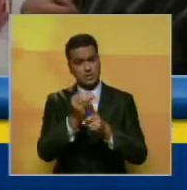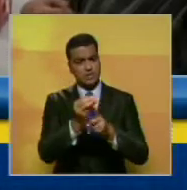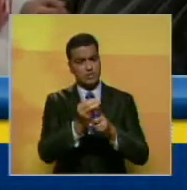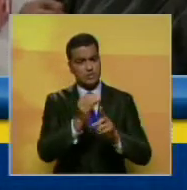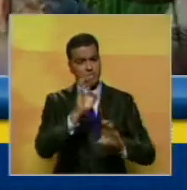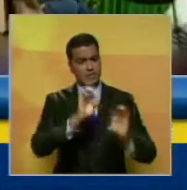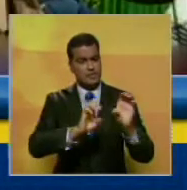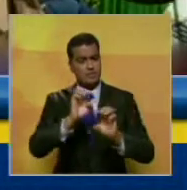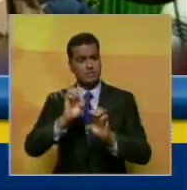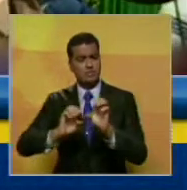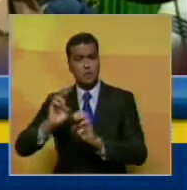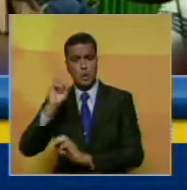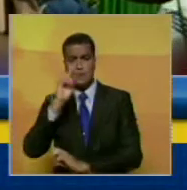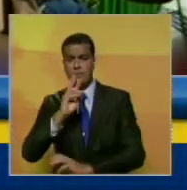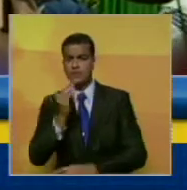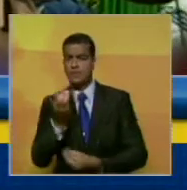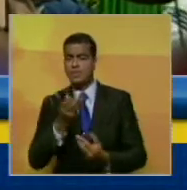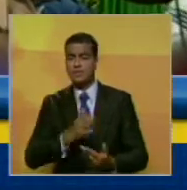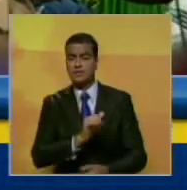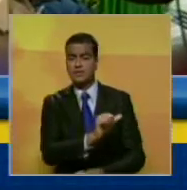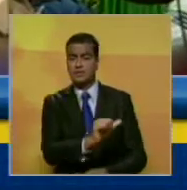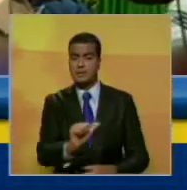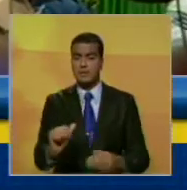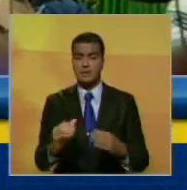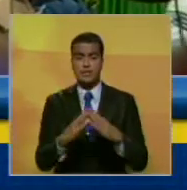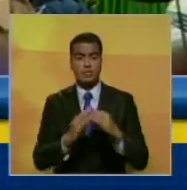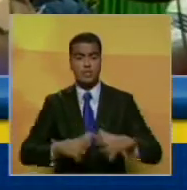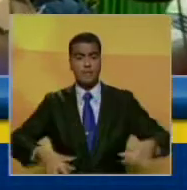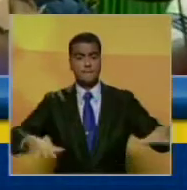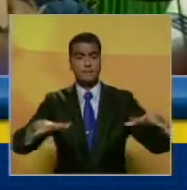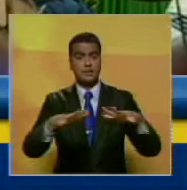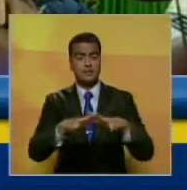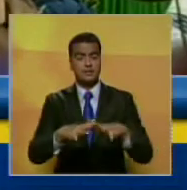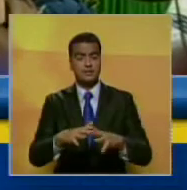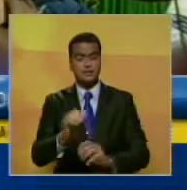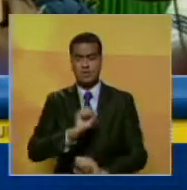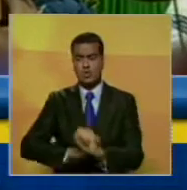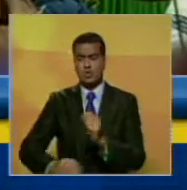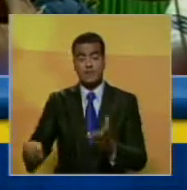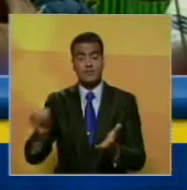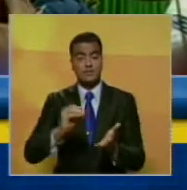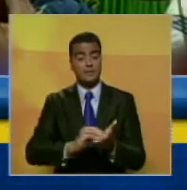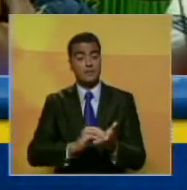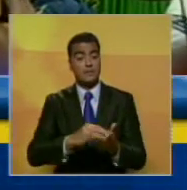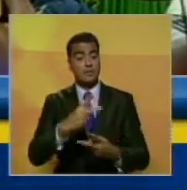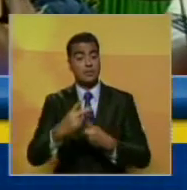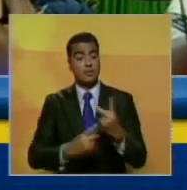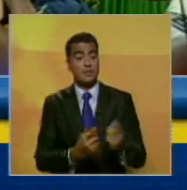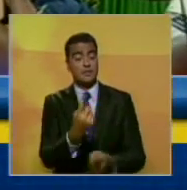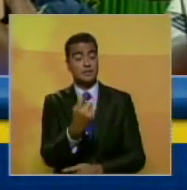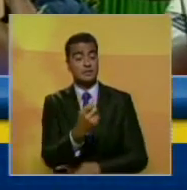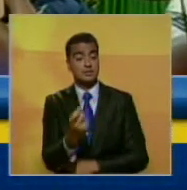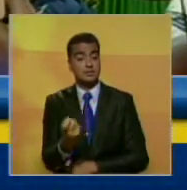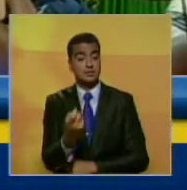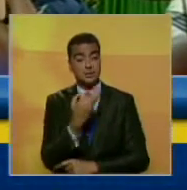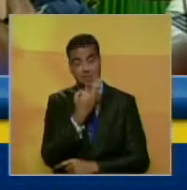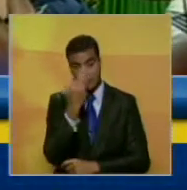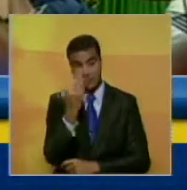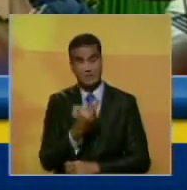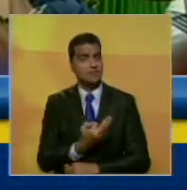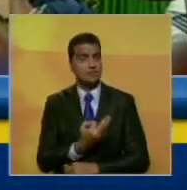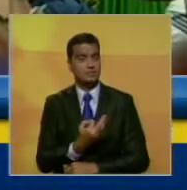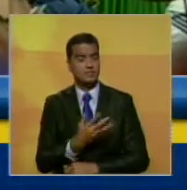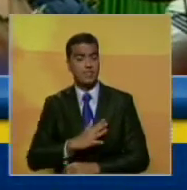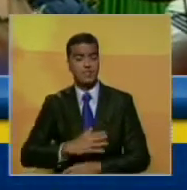supervisiones es llevar a cabo esta semana todo el despliegue. Contra la reventa de productos de primera necesidad que lamentablemente